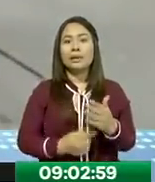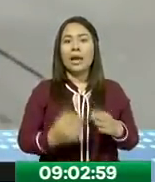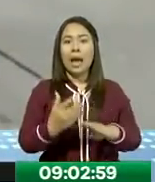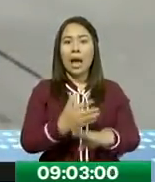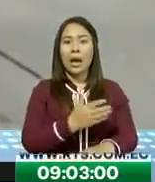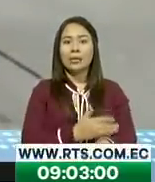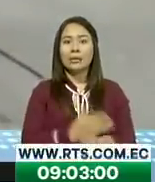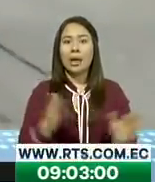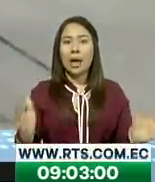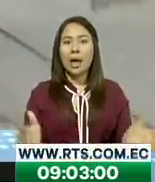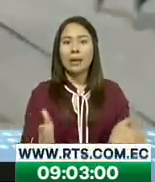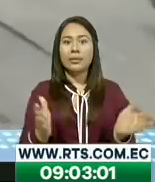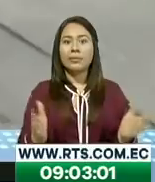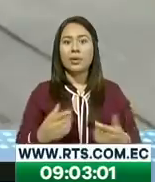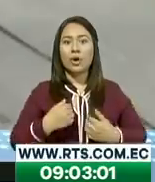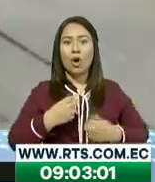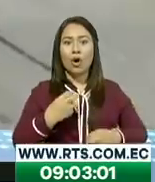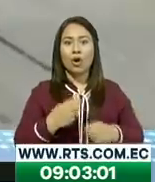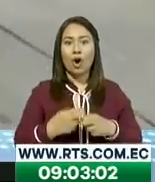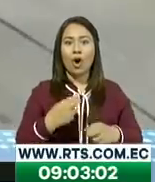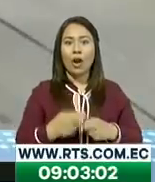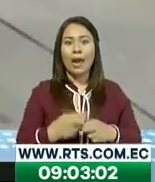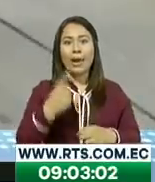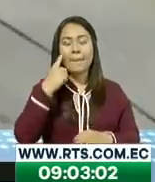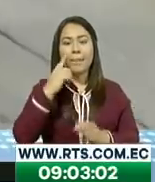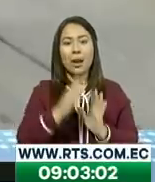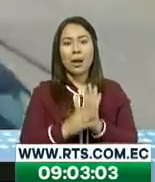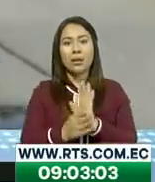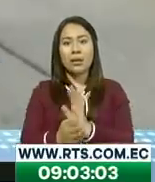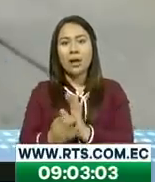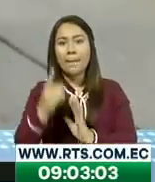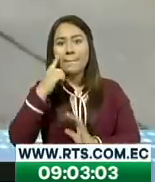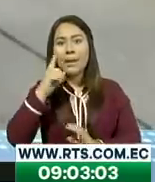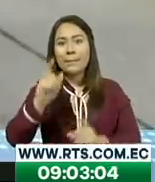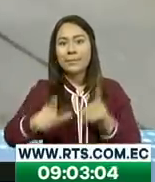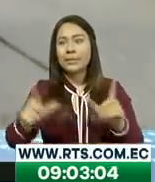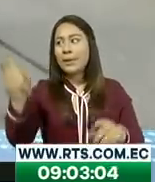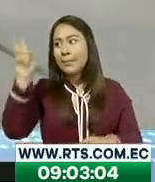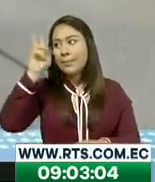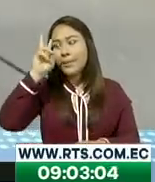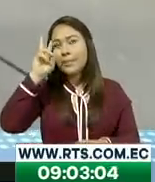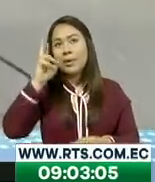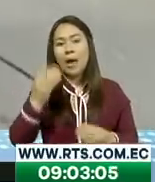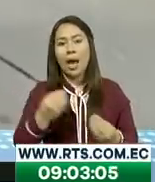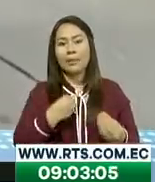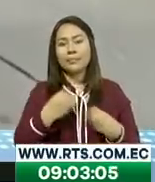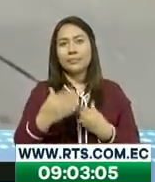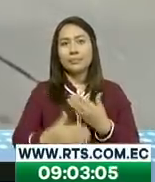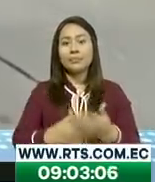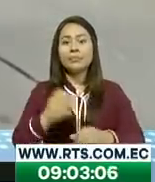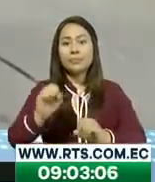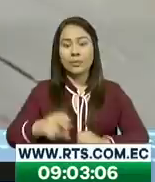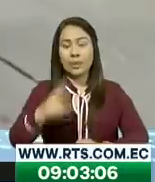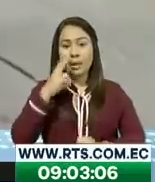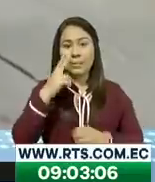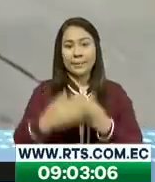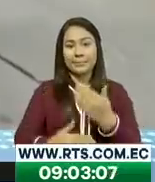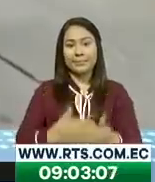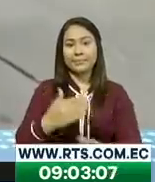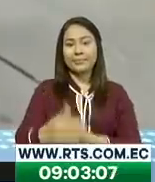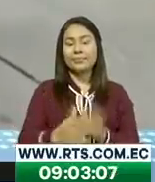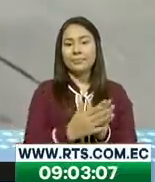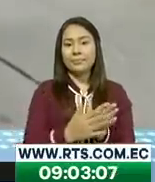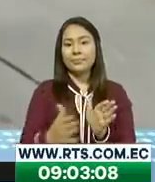tuvo en esos instantes el coraje para enfrentarse a los delincuentes. Mi estimada niña, nos decía usted que de pronto fue